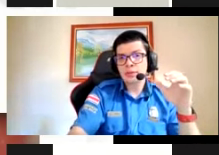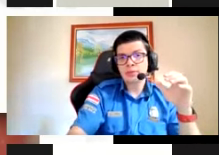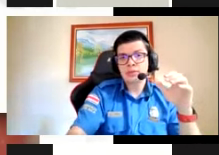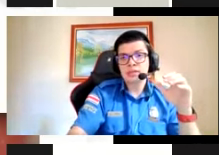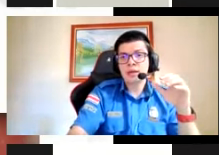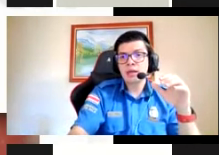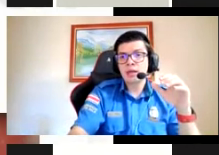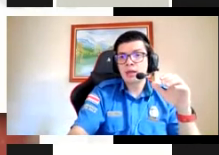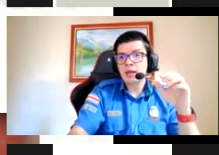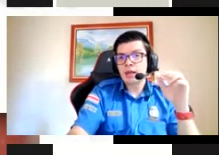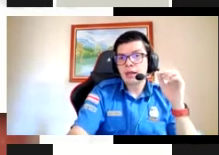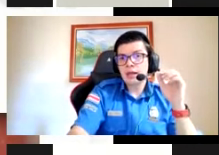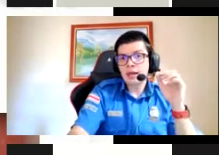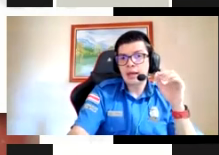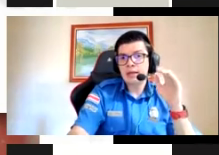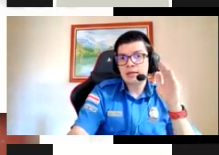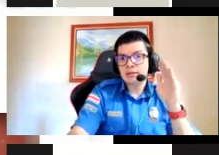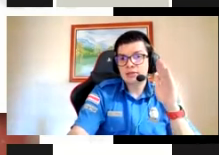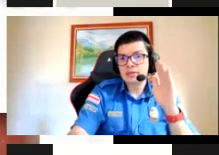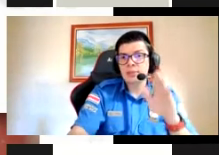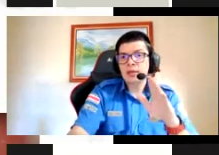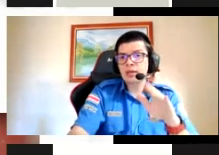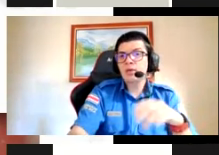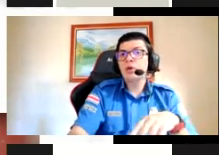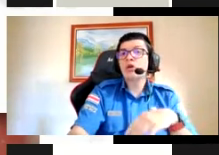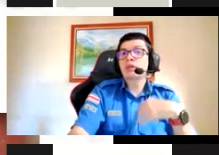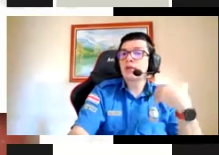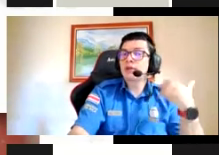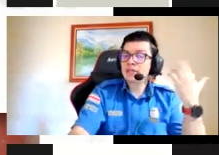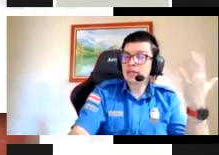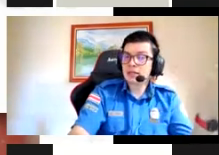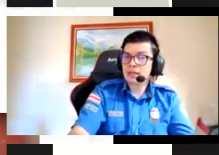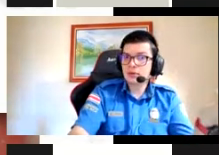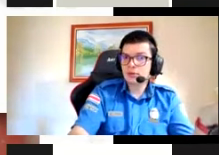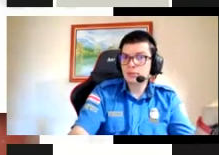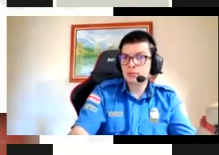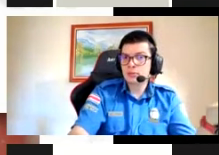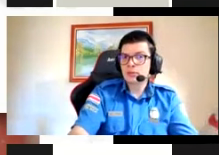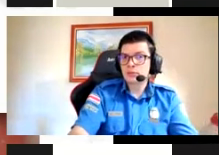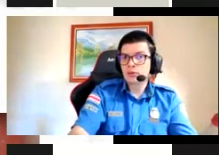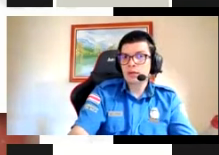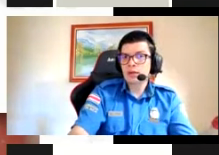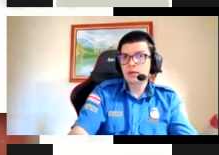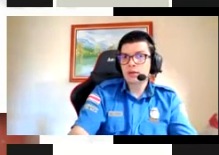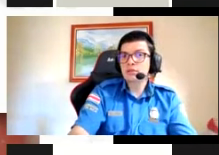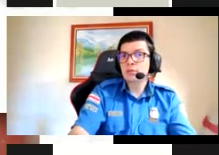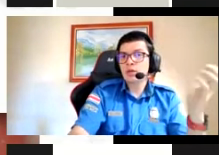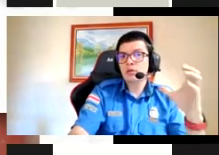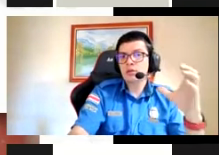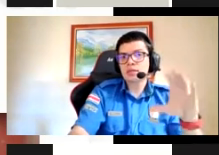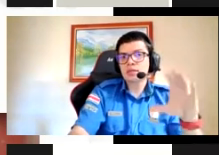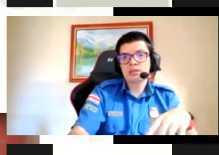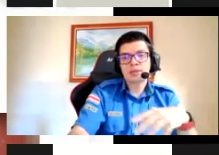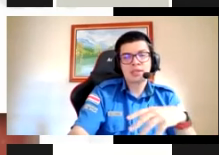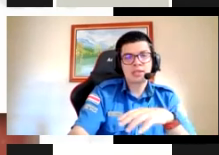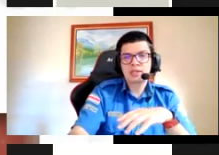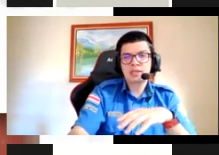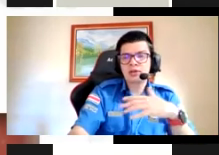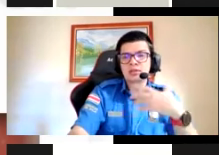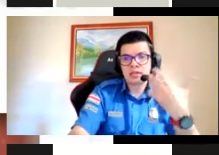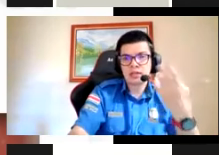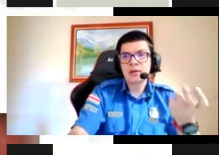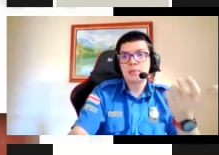del mismo sistema. El recipiente otra vez al interior. ¿Ok? ¿Es común encontrarse recipientes